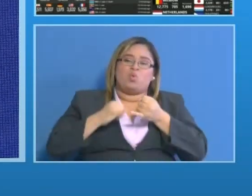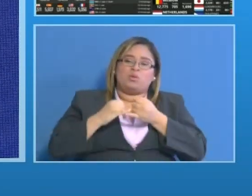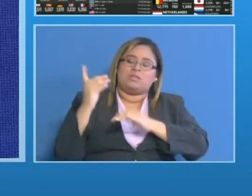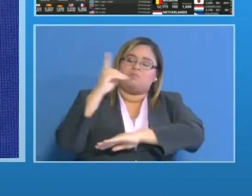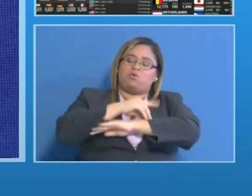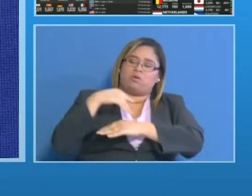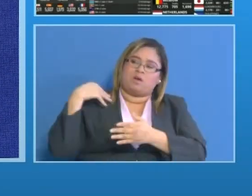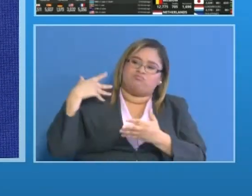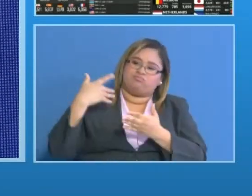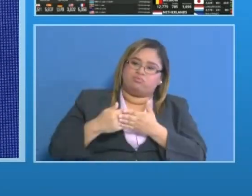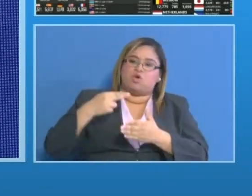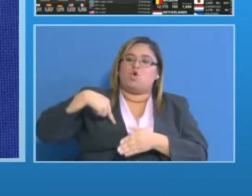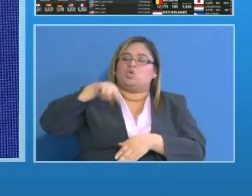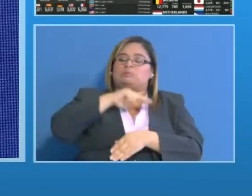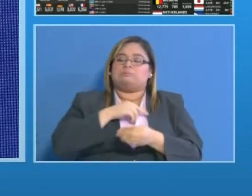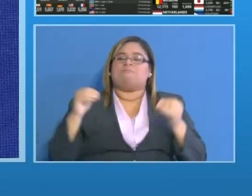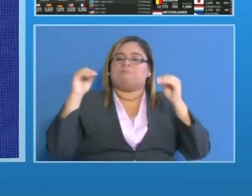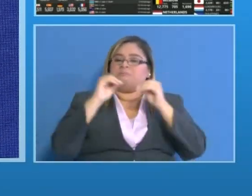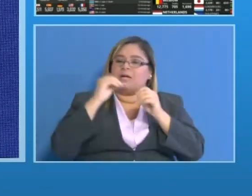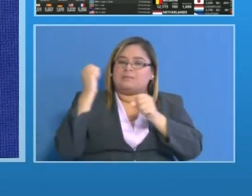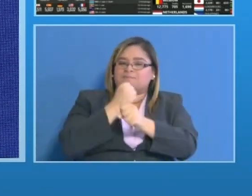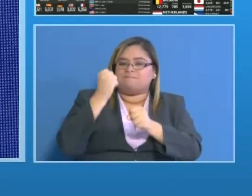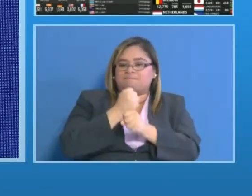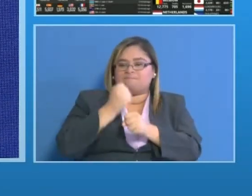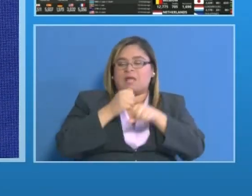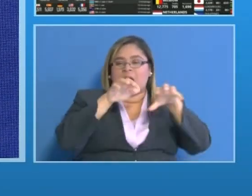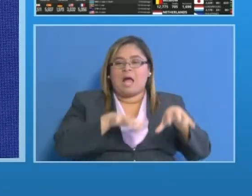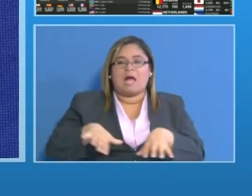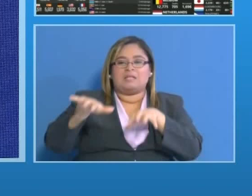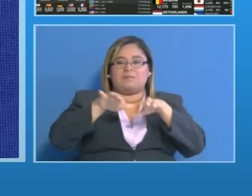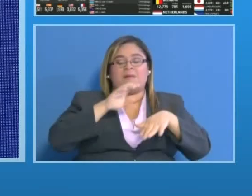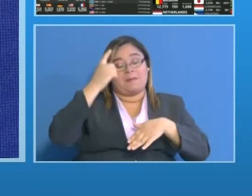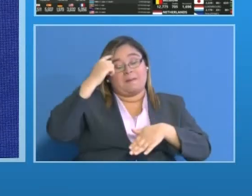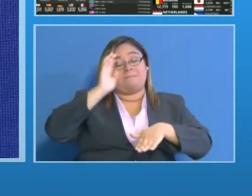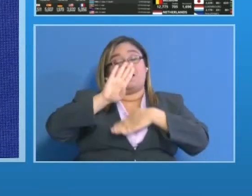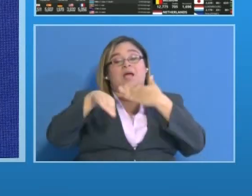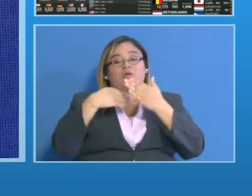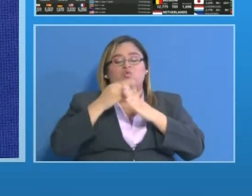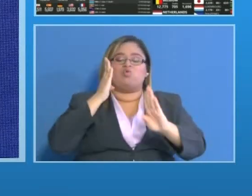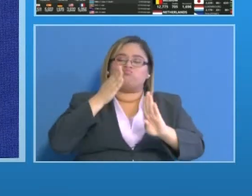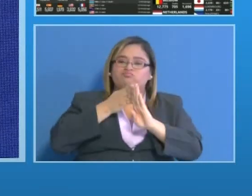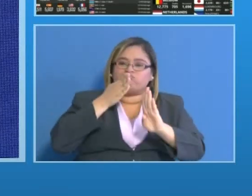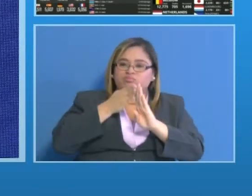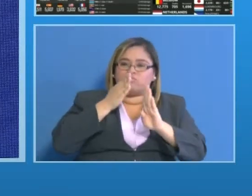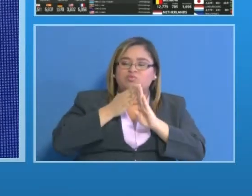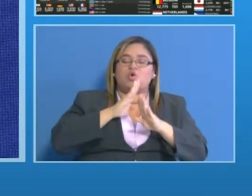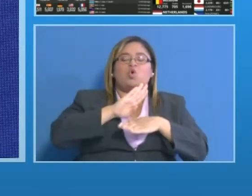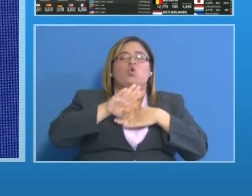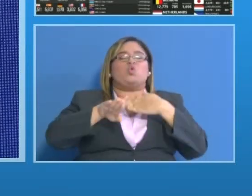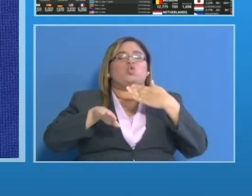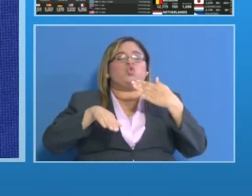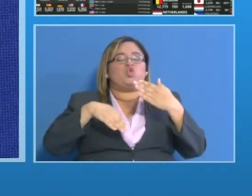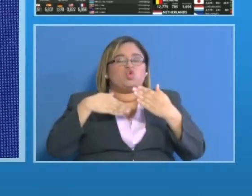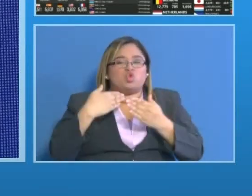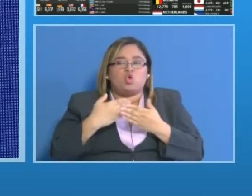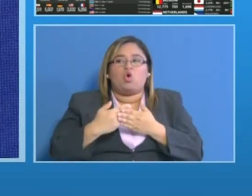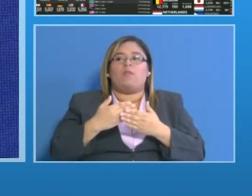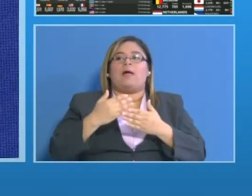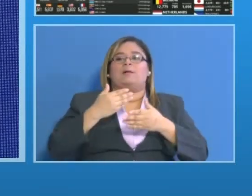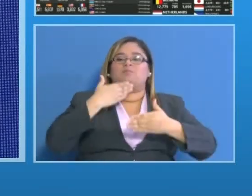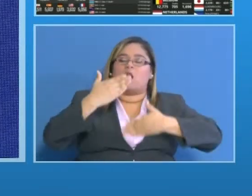hemos incrementado las actividades tendientes a que cumplan cabalmente todas las disposiciones